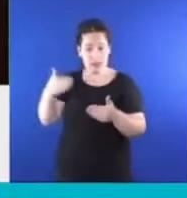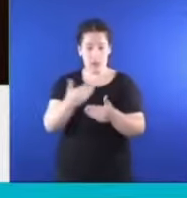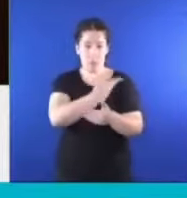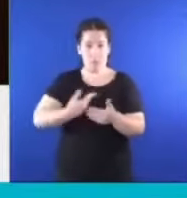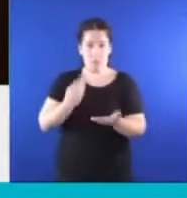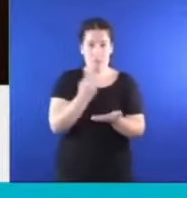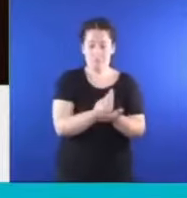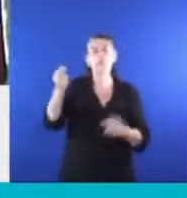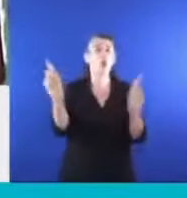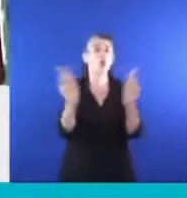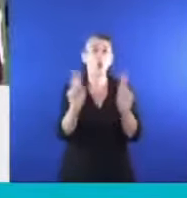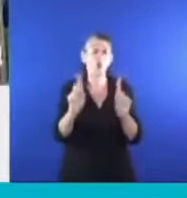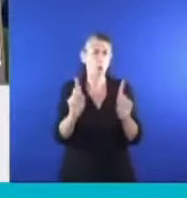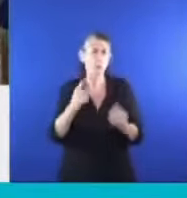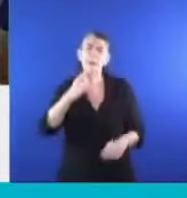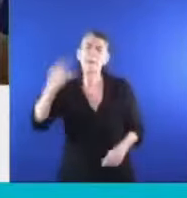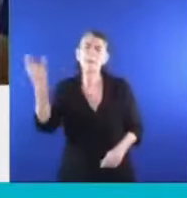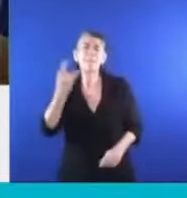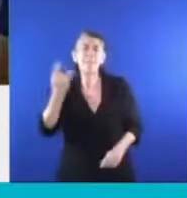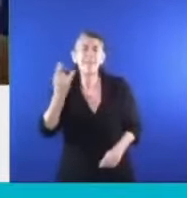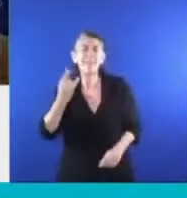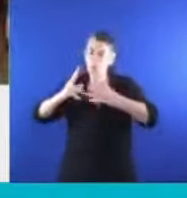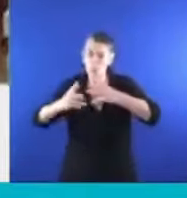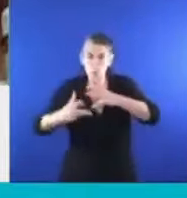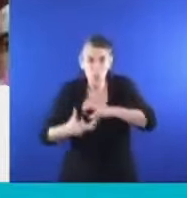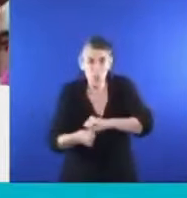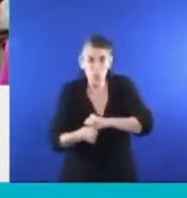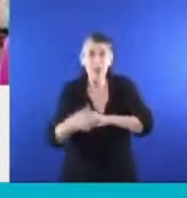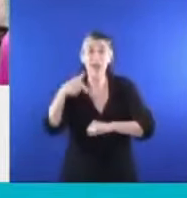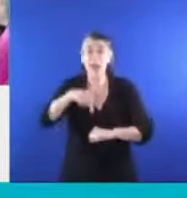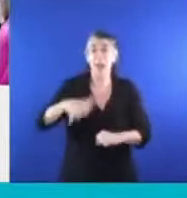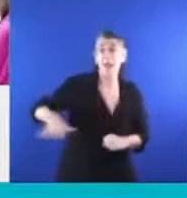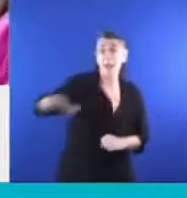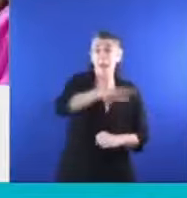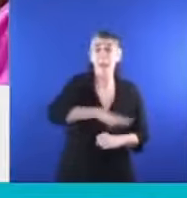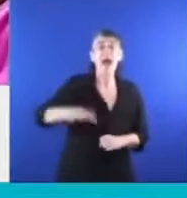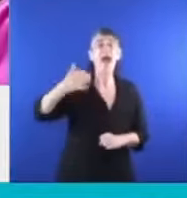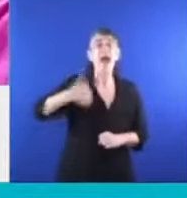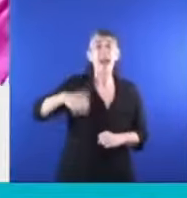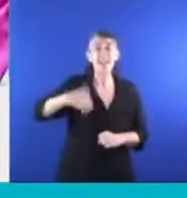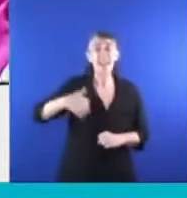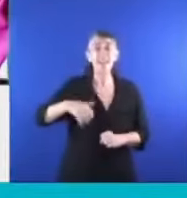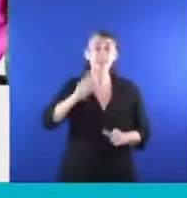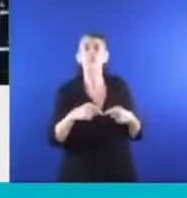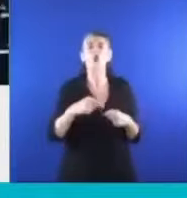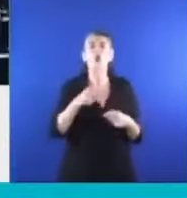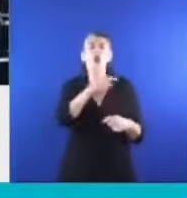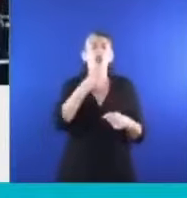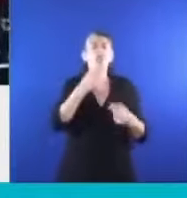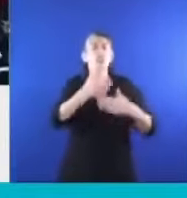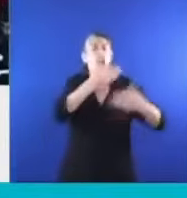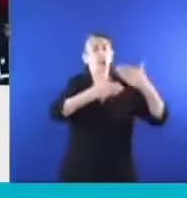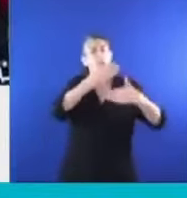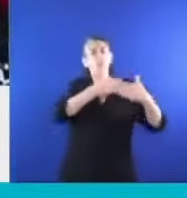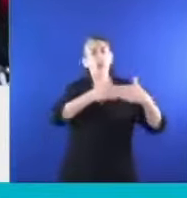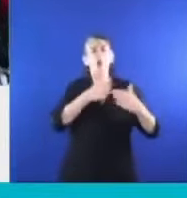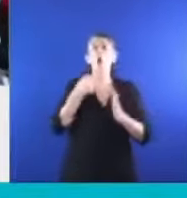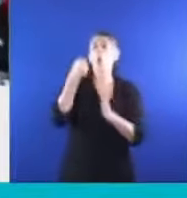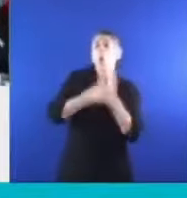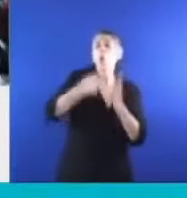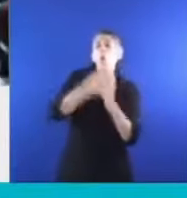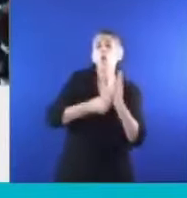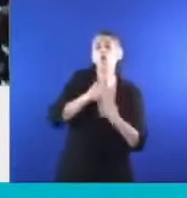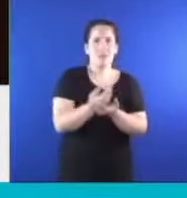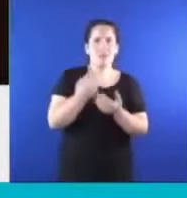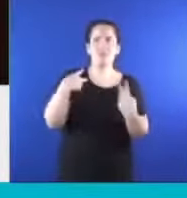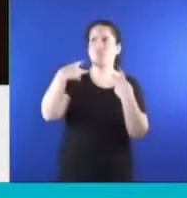presidente ha quedado en evidencia que este gobierno nacional promueve desintegración y descomposición. Pocas semanas atrás, el presidente voló a